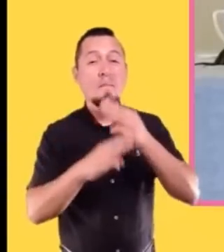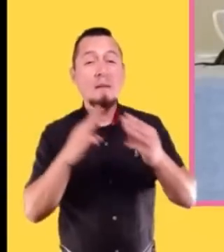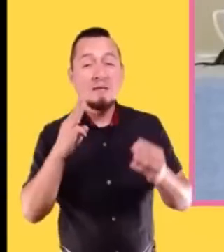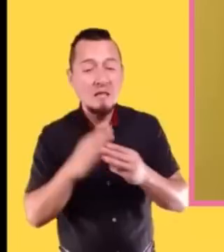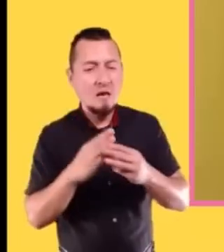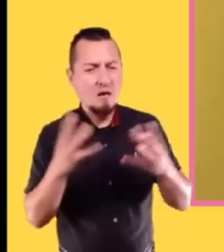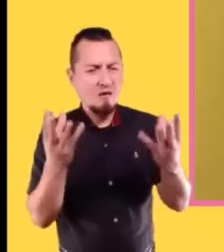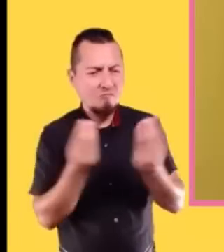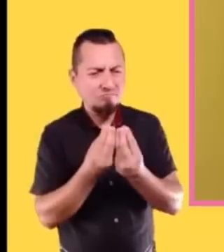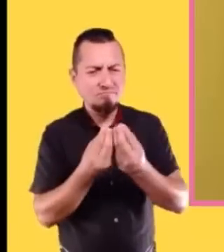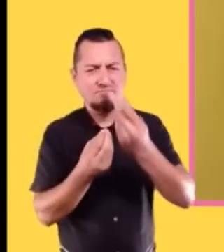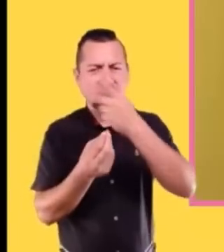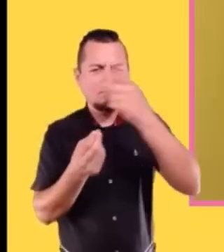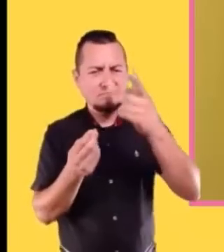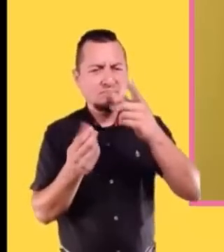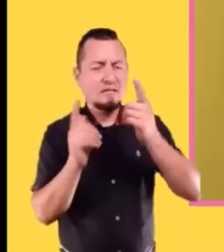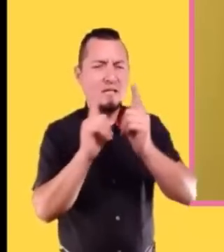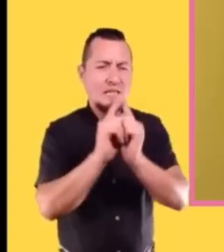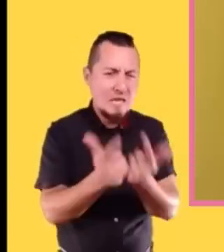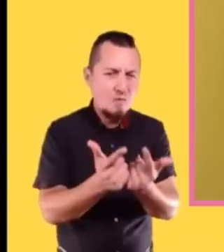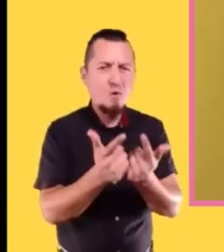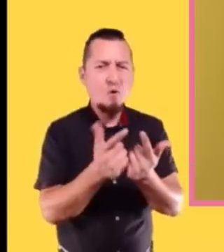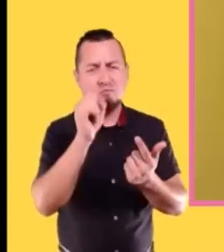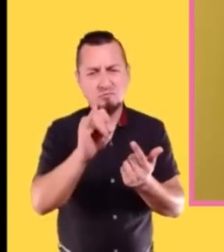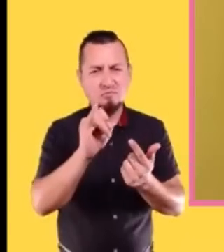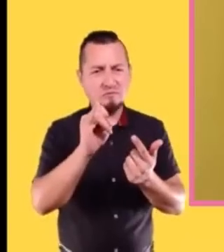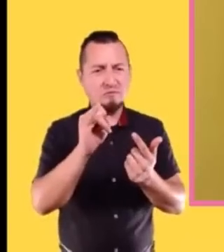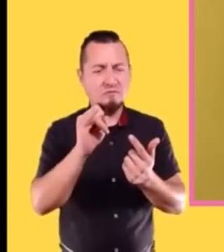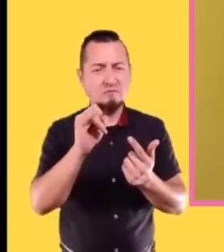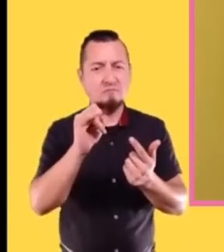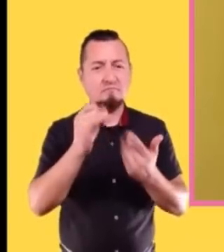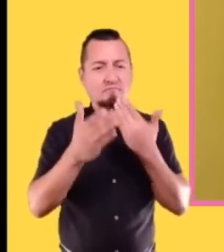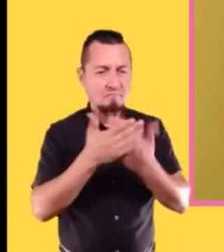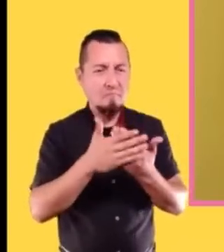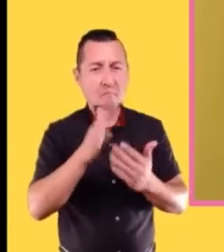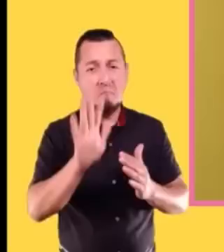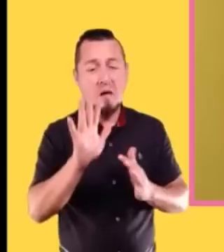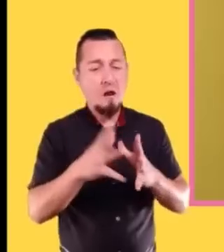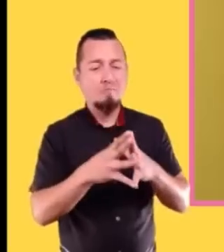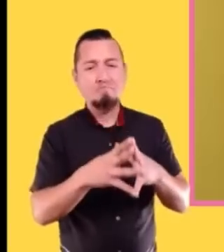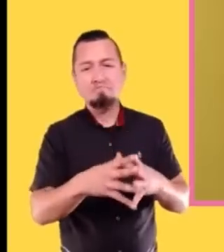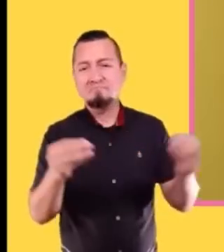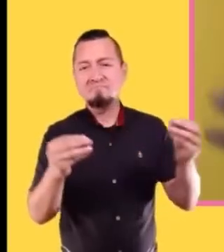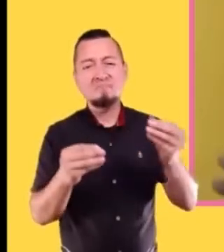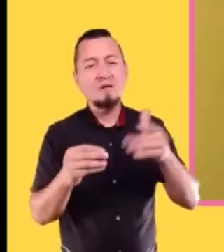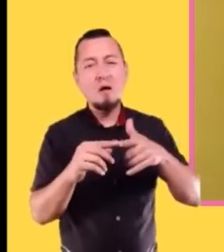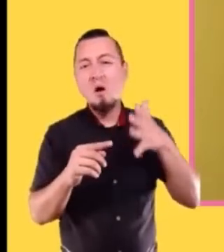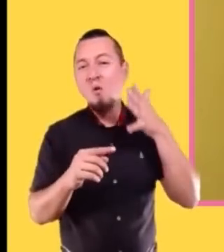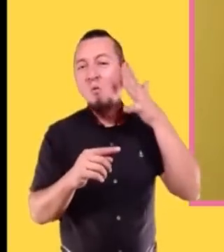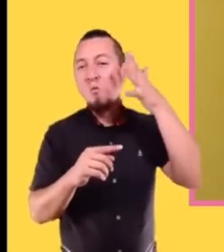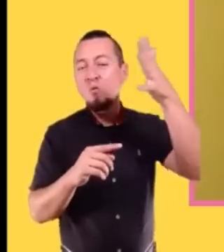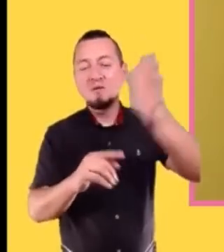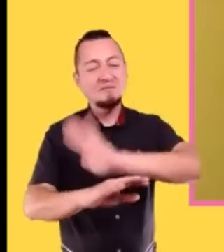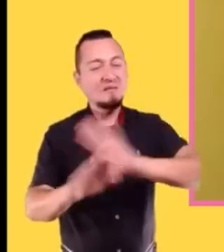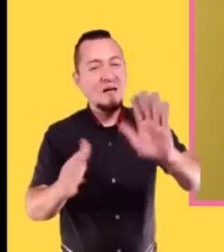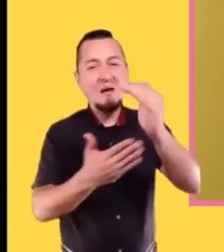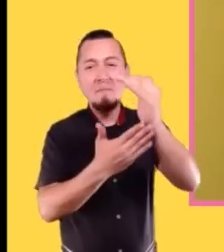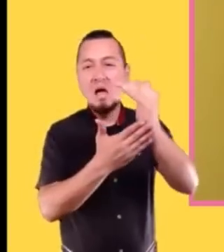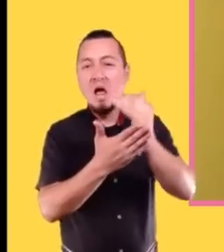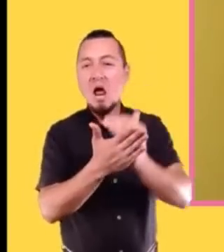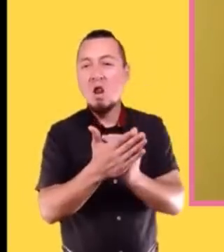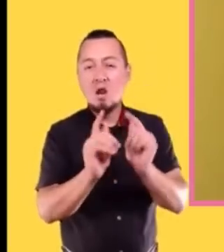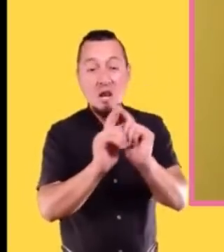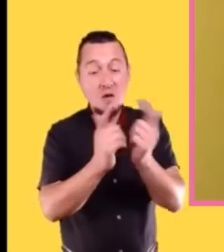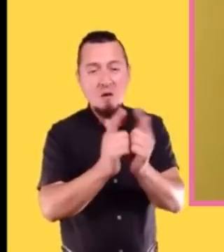distintos canales, libros, por supuesto, el libro difícilmente va a desaparecer de las aulas, de los hogares, pero cada vez nos tenemos que basar cada vez más a